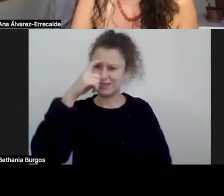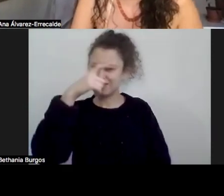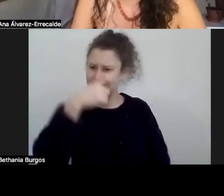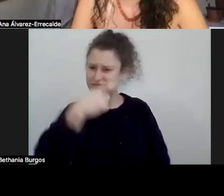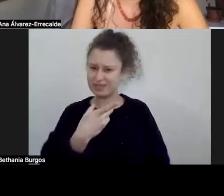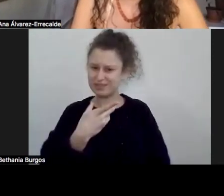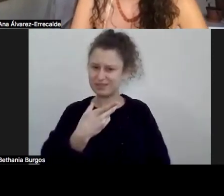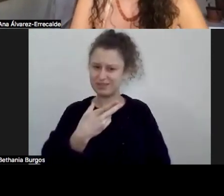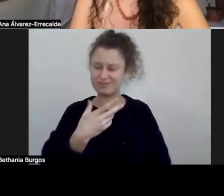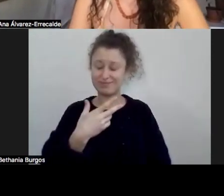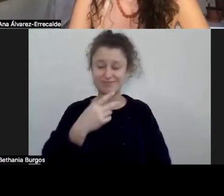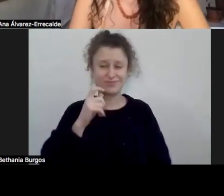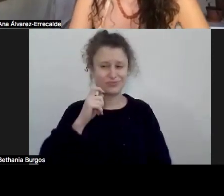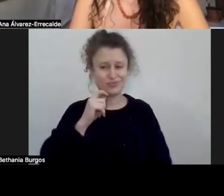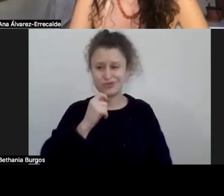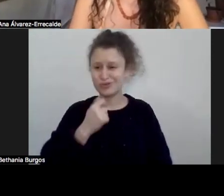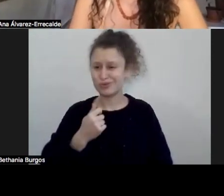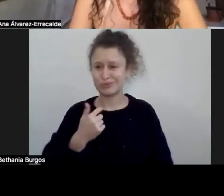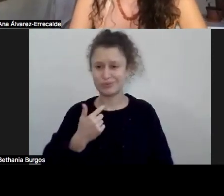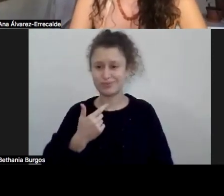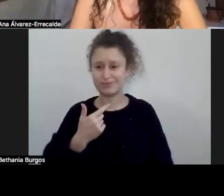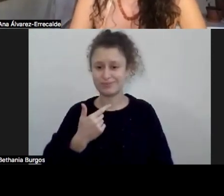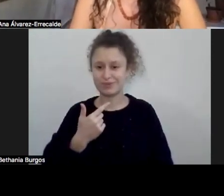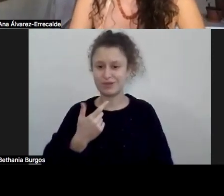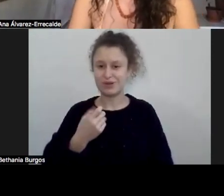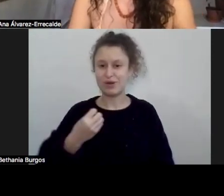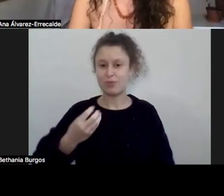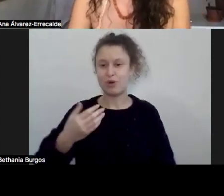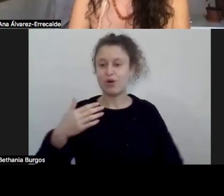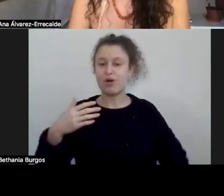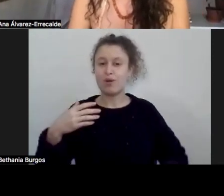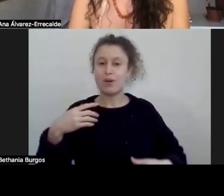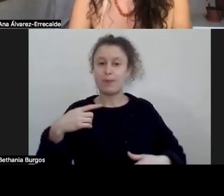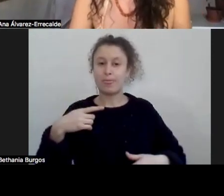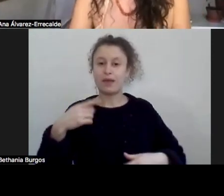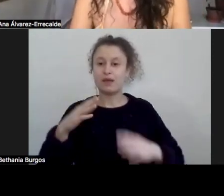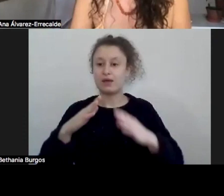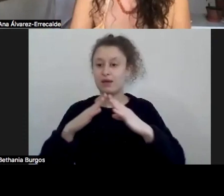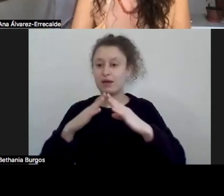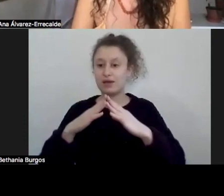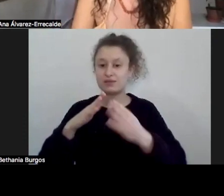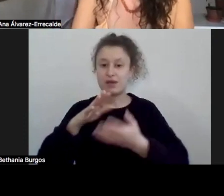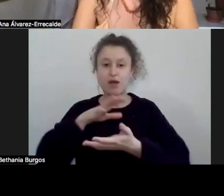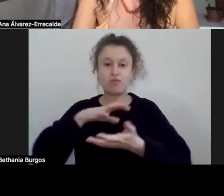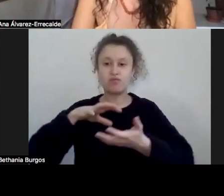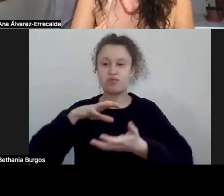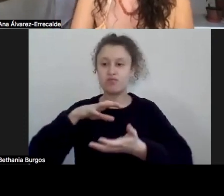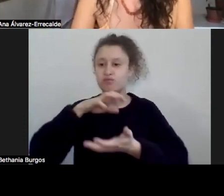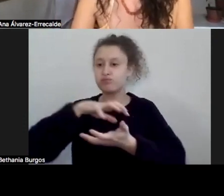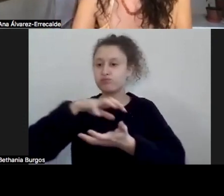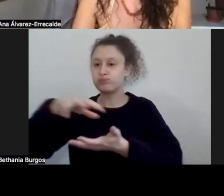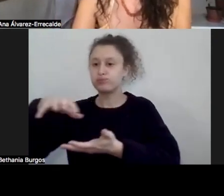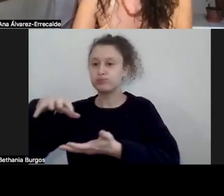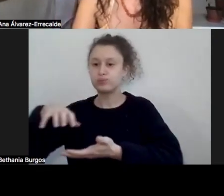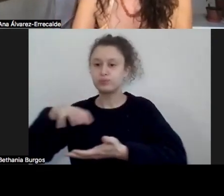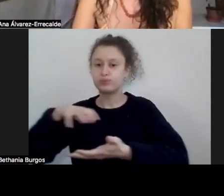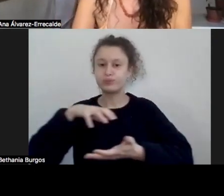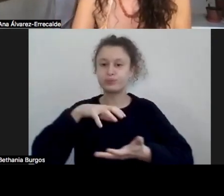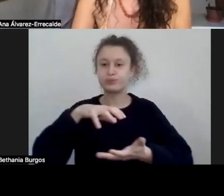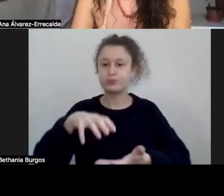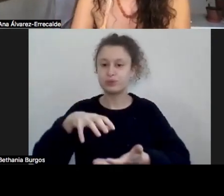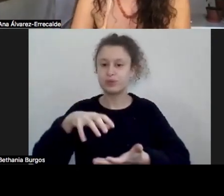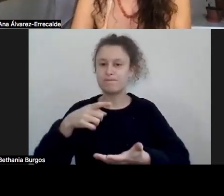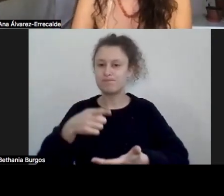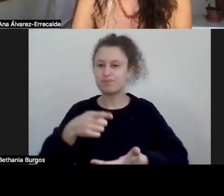evitar esa soledad. Y sin embargo, para el sistema estaba suficientemente bien como para ir a vivir en